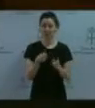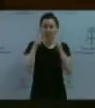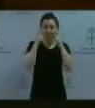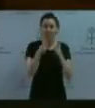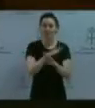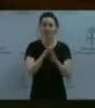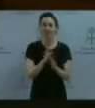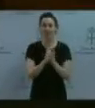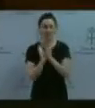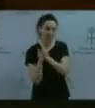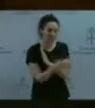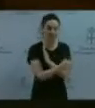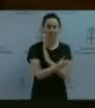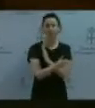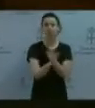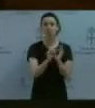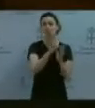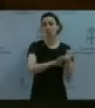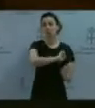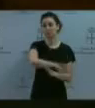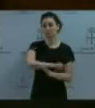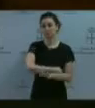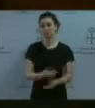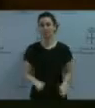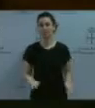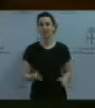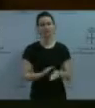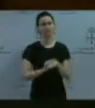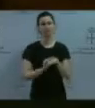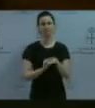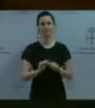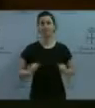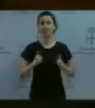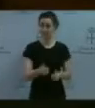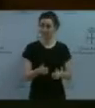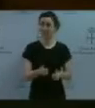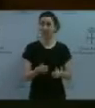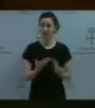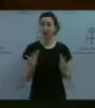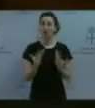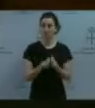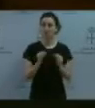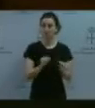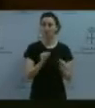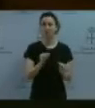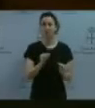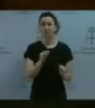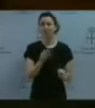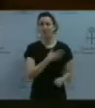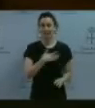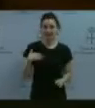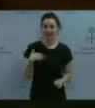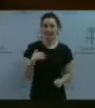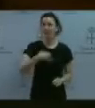estatutario. Pues bien, esta iniciativa viene a corregir ese propósito de constituyente y a situar las cosas